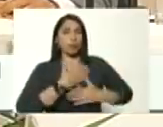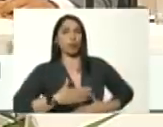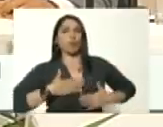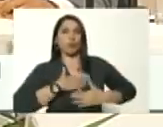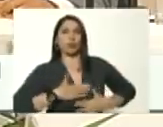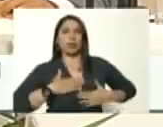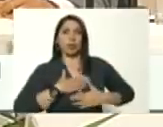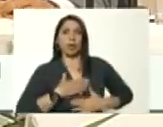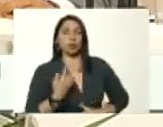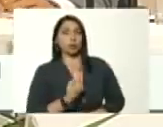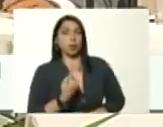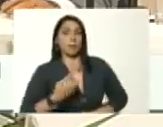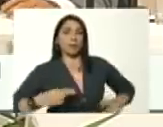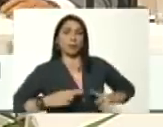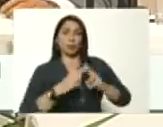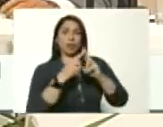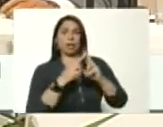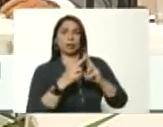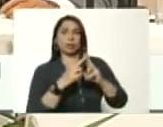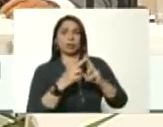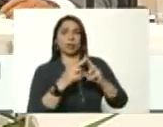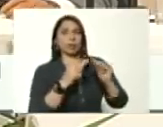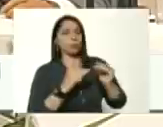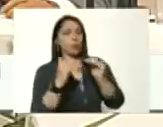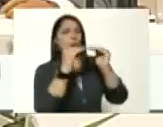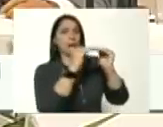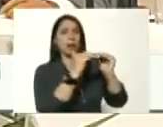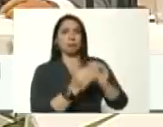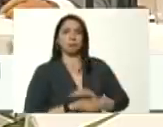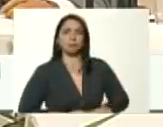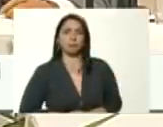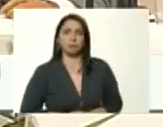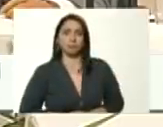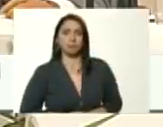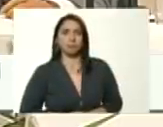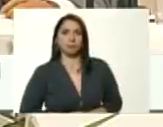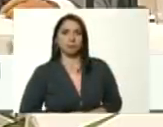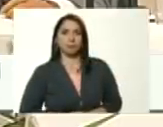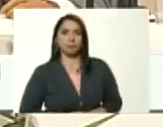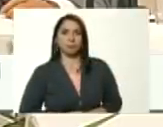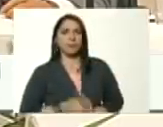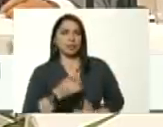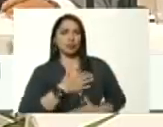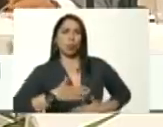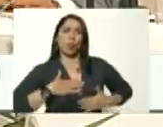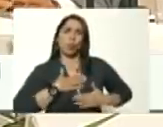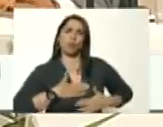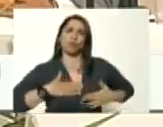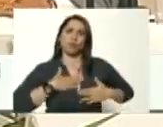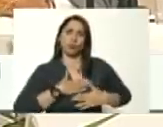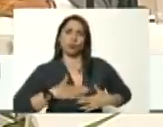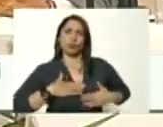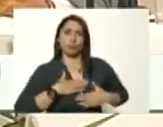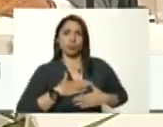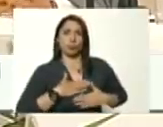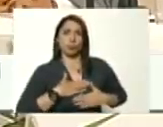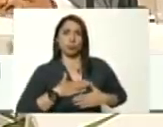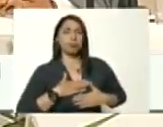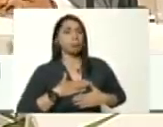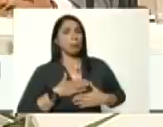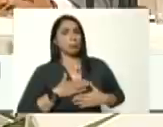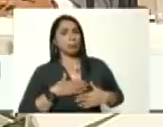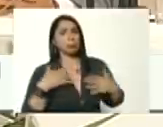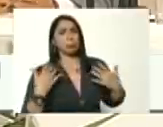de solamente encontrarnos entre iguales / parecidos es cómodo es muy cómodo